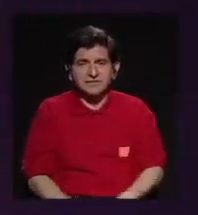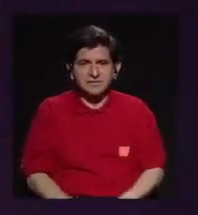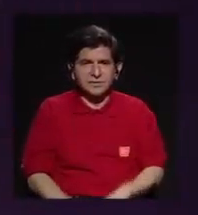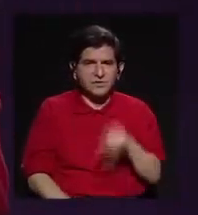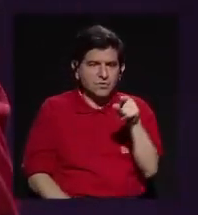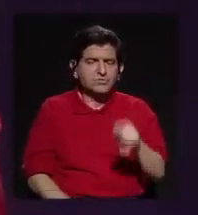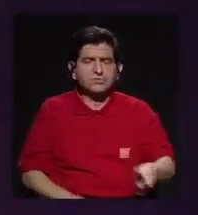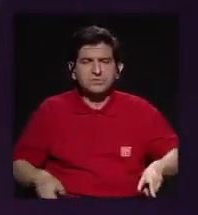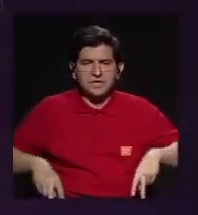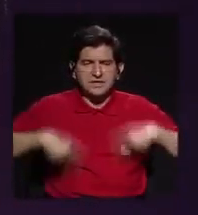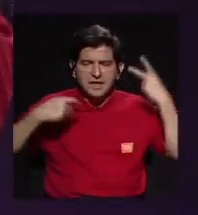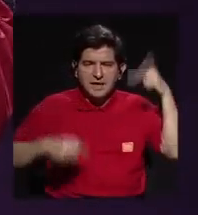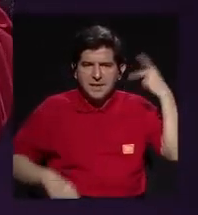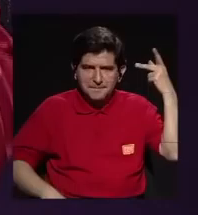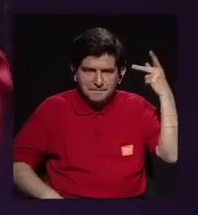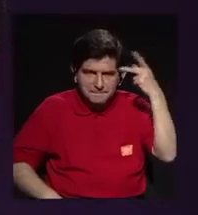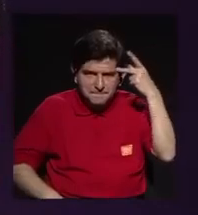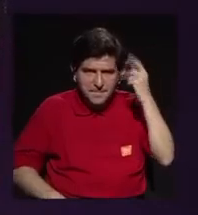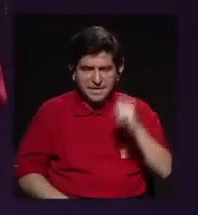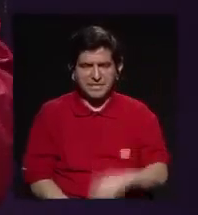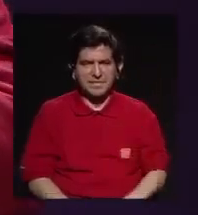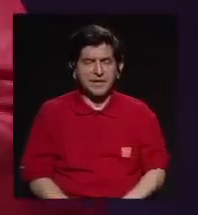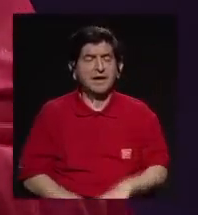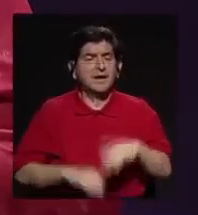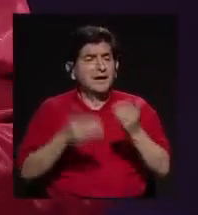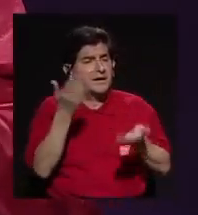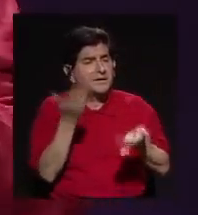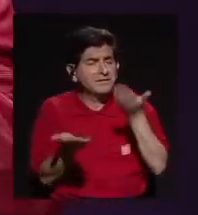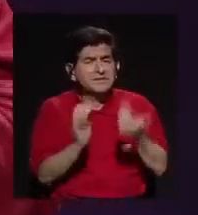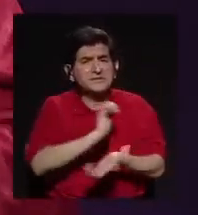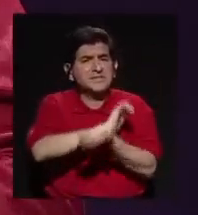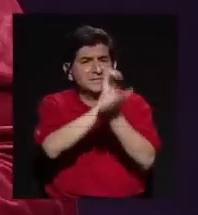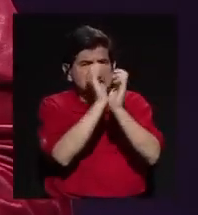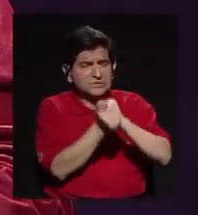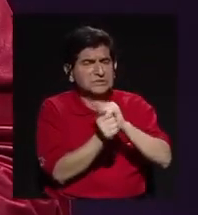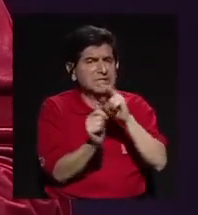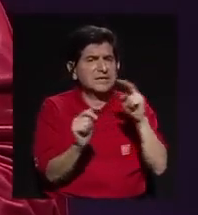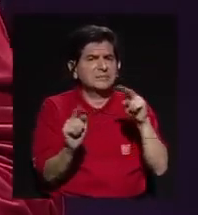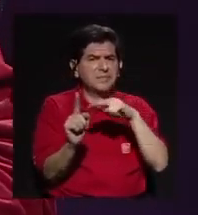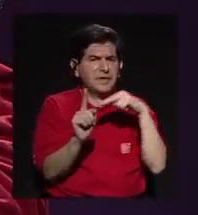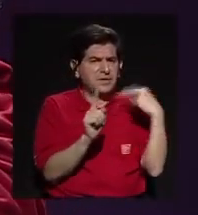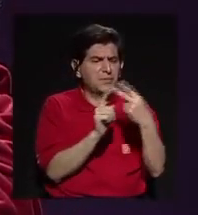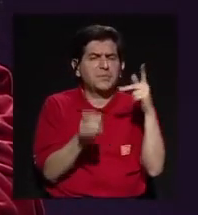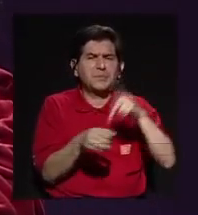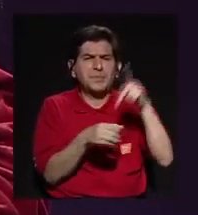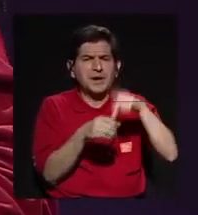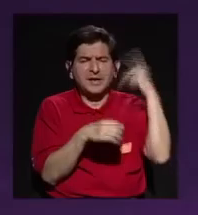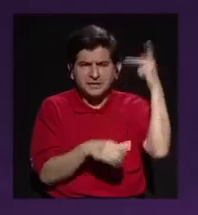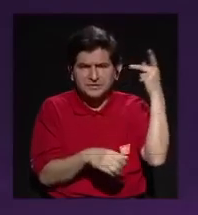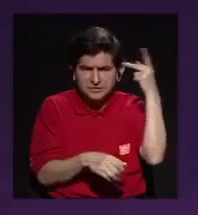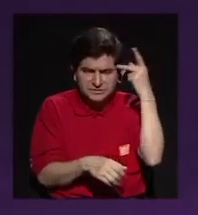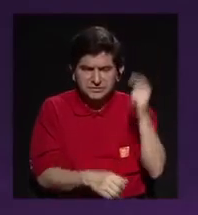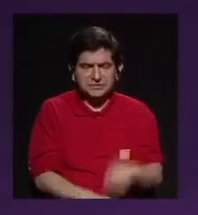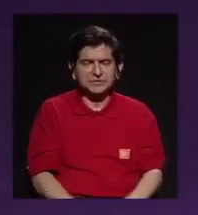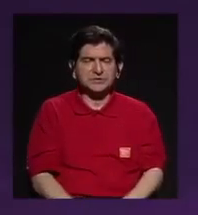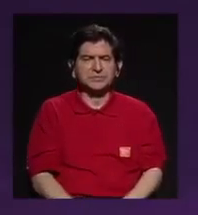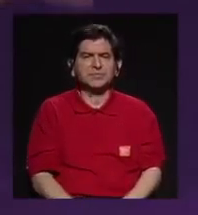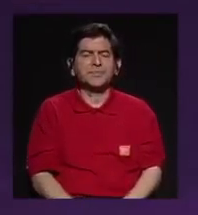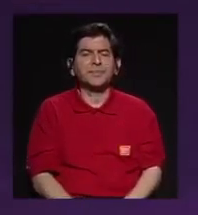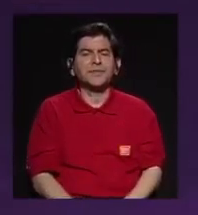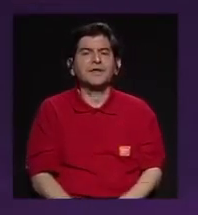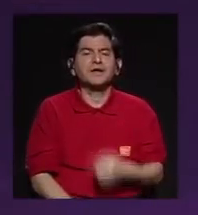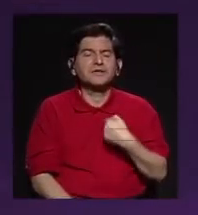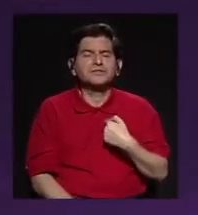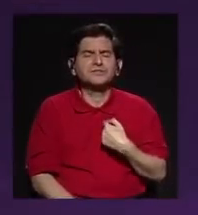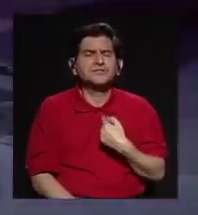estás en la vida política como tal, puede que esto nos cambie un poco la perspectiva de la participación política. Yo quiero leer, es